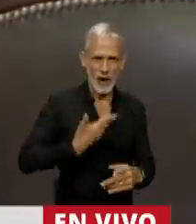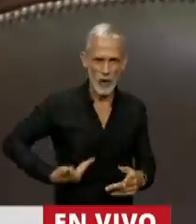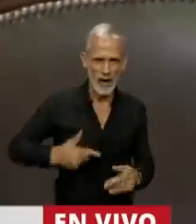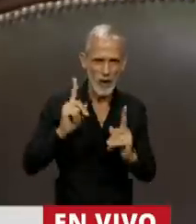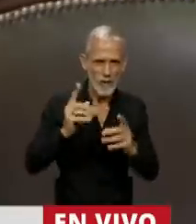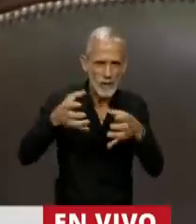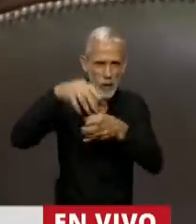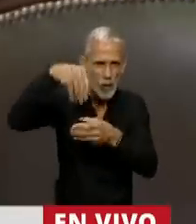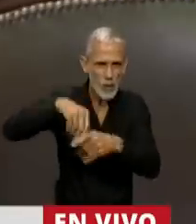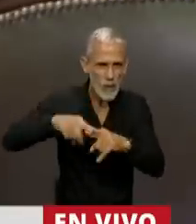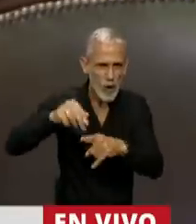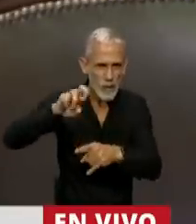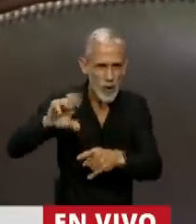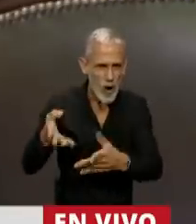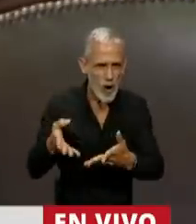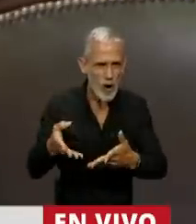bancada.